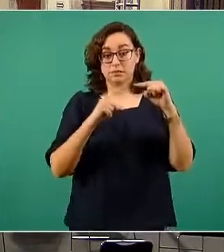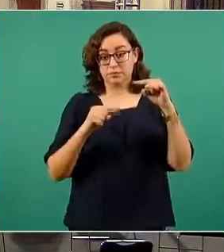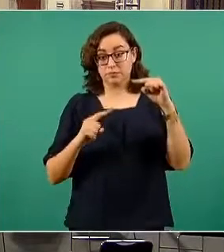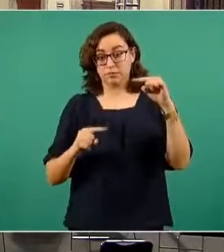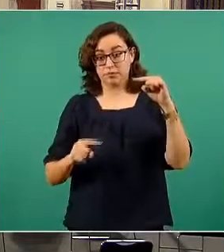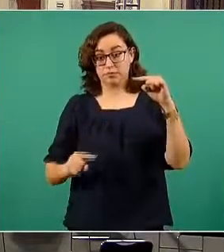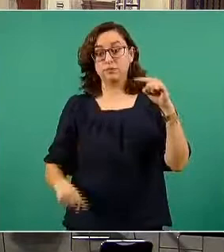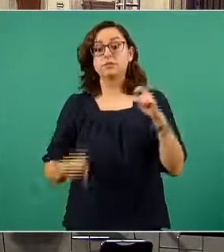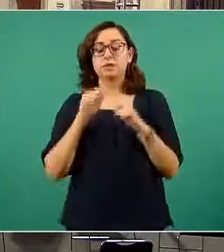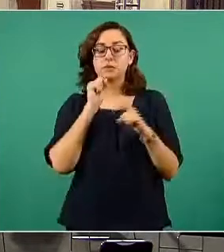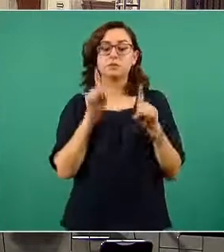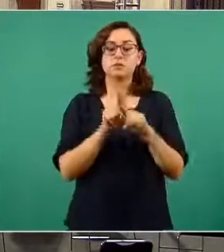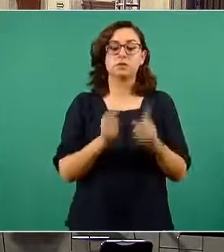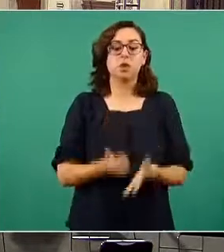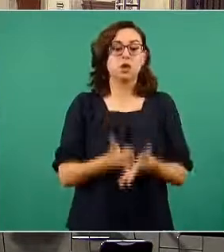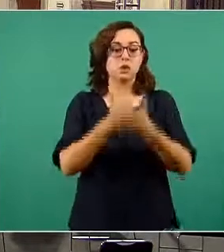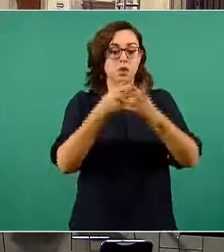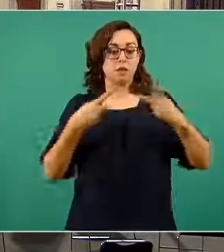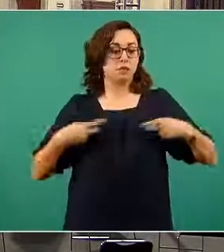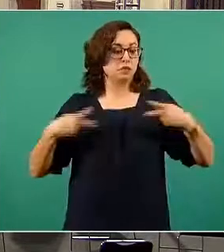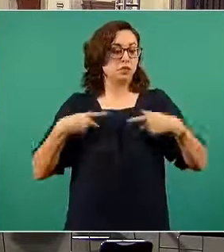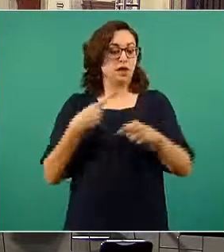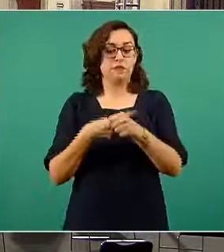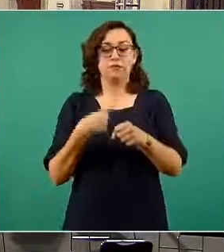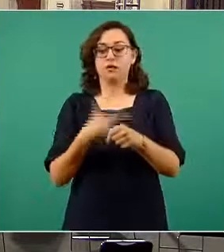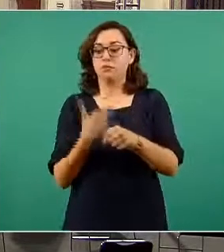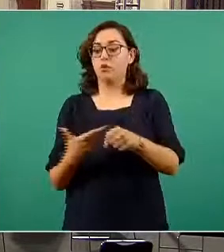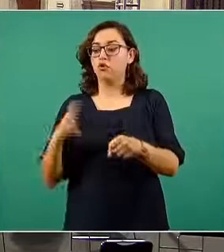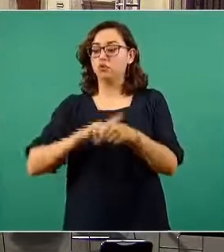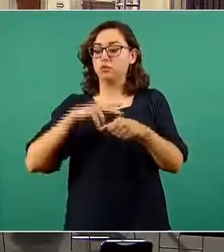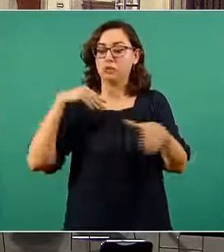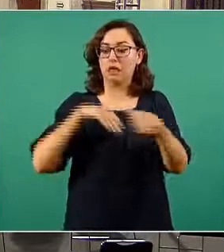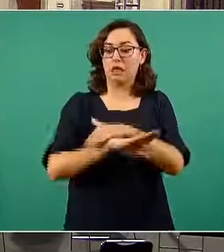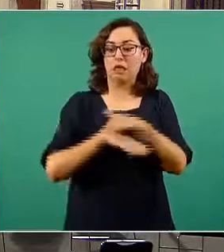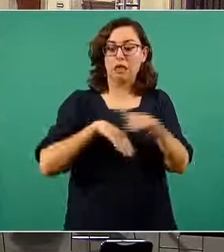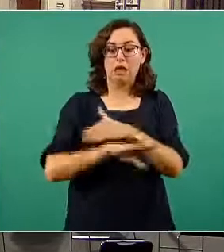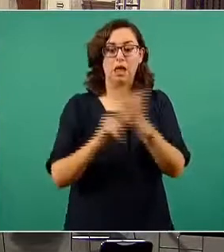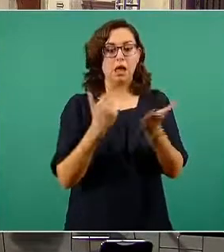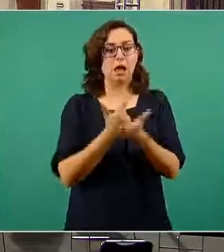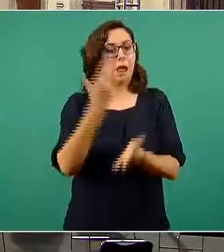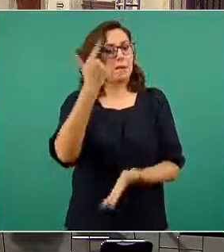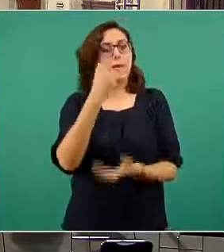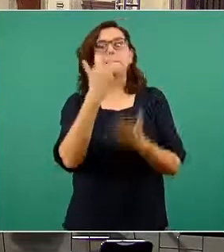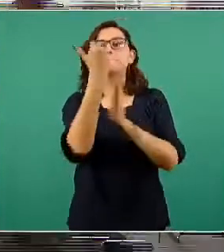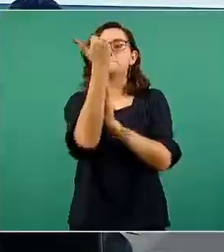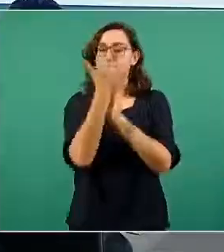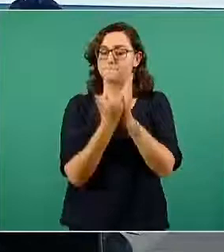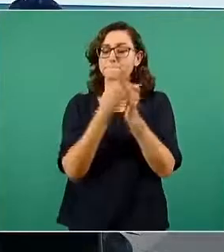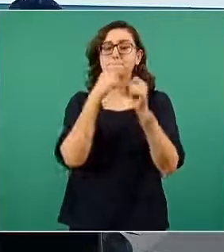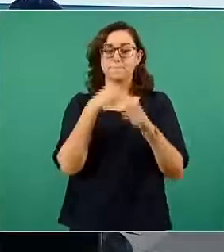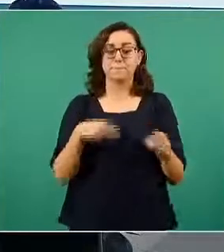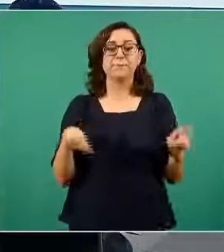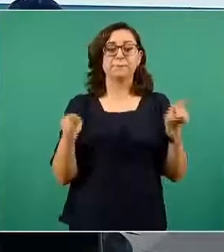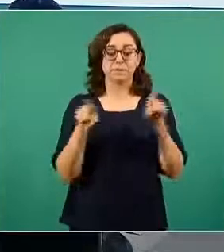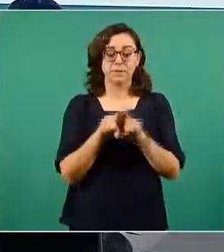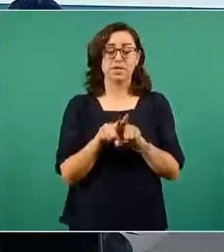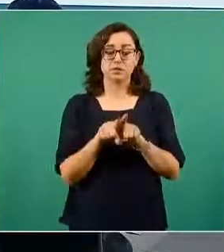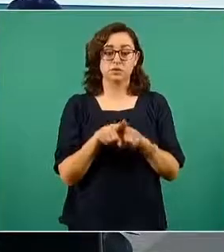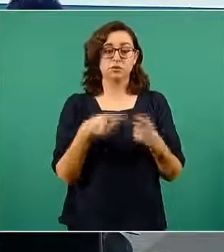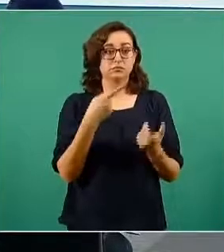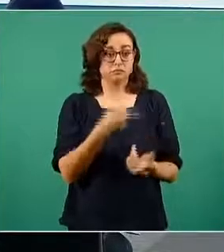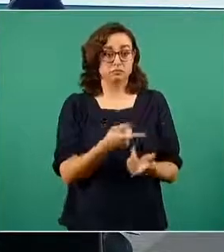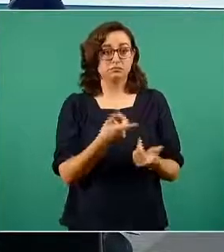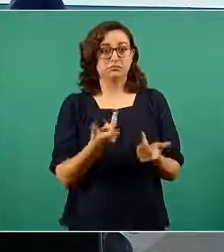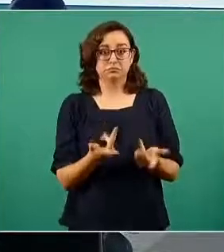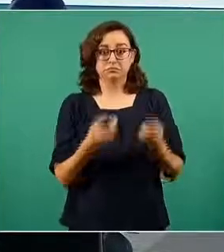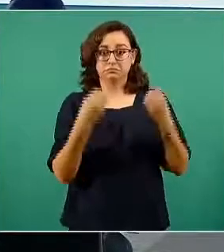diapositiva, contribuye a que no exista casos graves y que por lo tanto los hospitales mantengan un nivel de ocupación